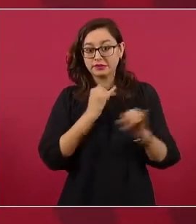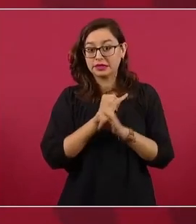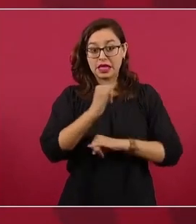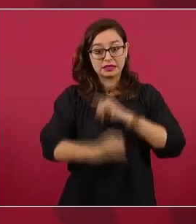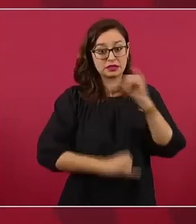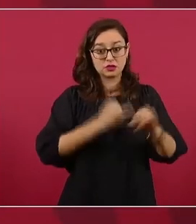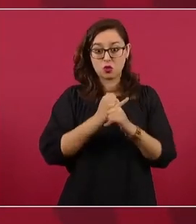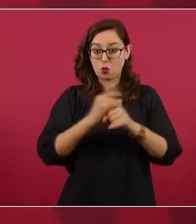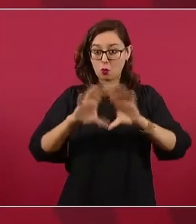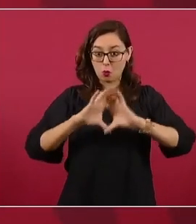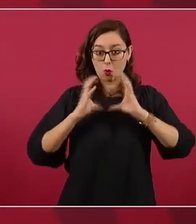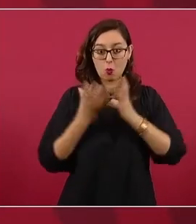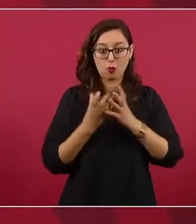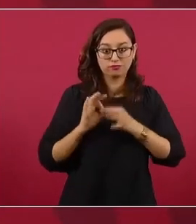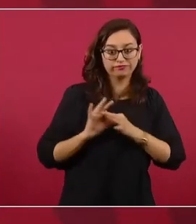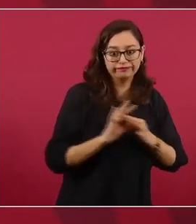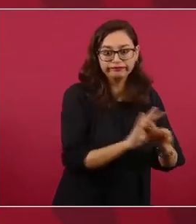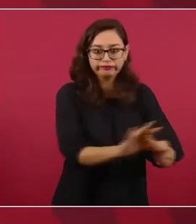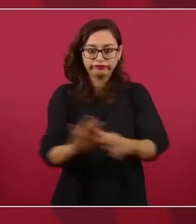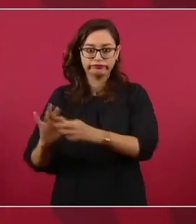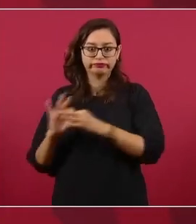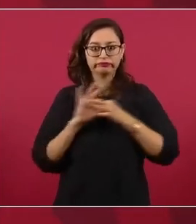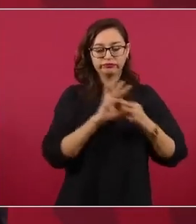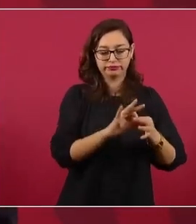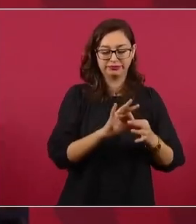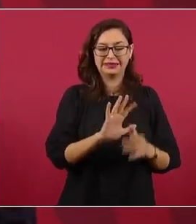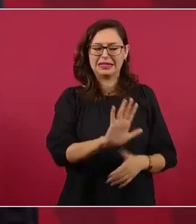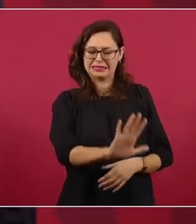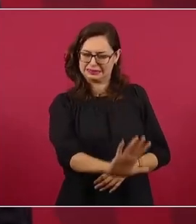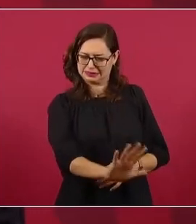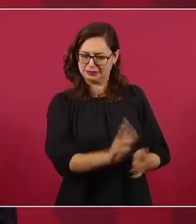mundial. Ahora bien, espérame tantito.